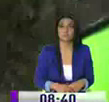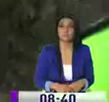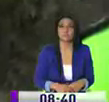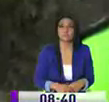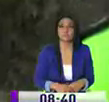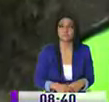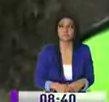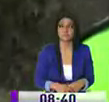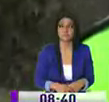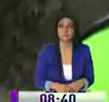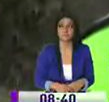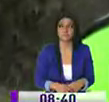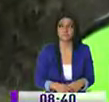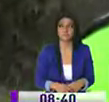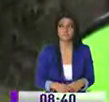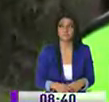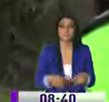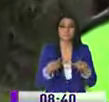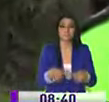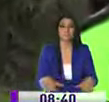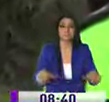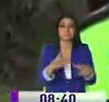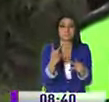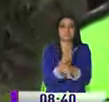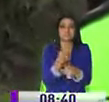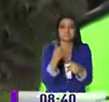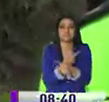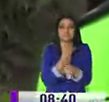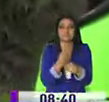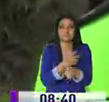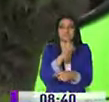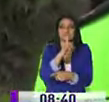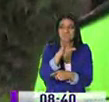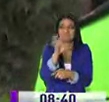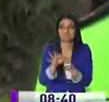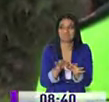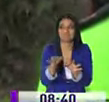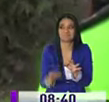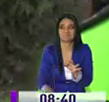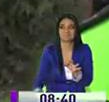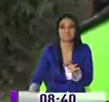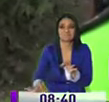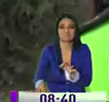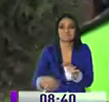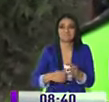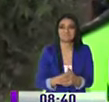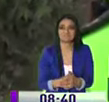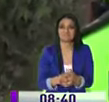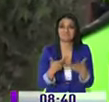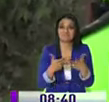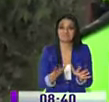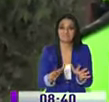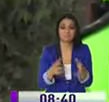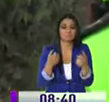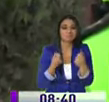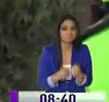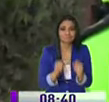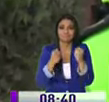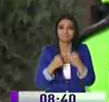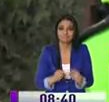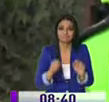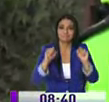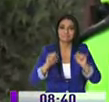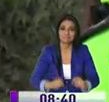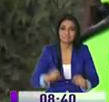es una área peligrosa es un barranco estamos a 150 200 metros aproximadamente se hizo todo lo humanamente posible para